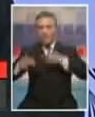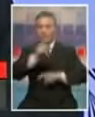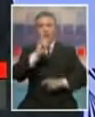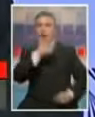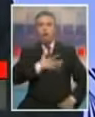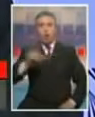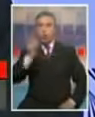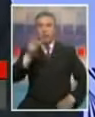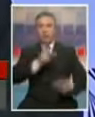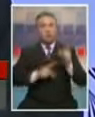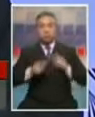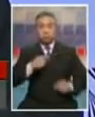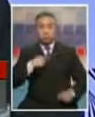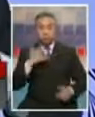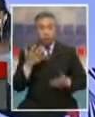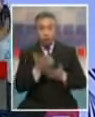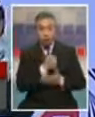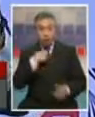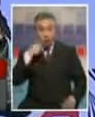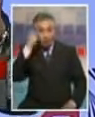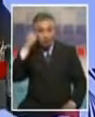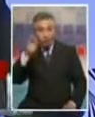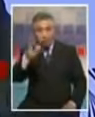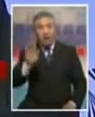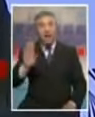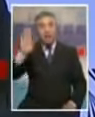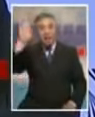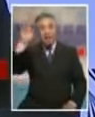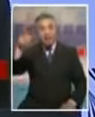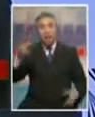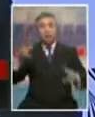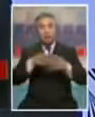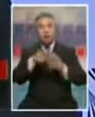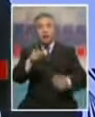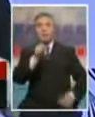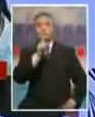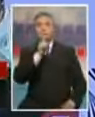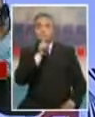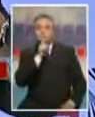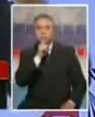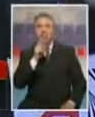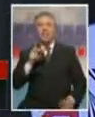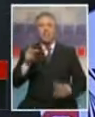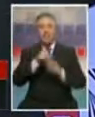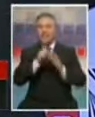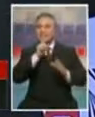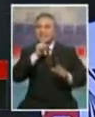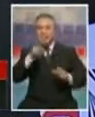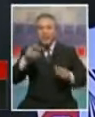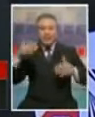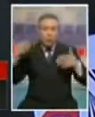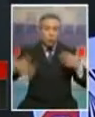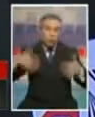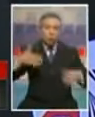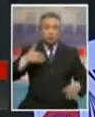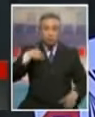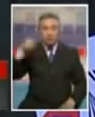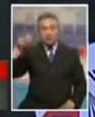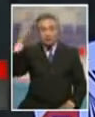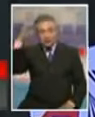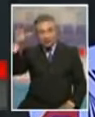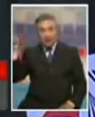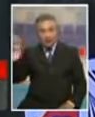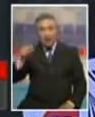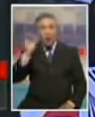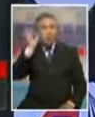No le gustan los debates. No logro comprender. Porque la candidata a la Concertación silencia los debates. Costó tanto la televisión. Vengo de La Serena. Las